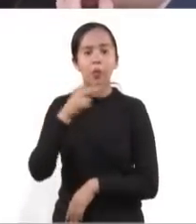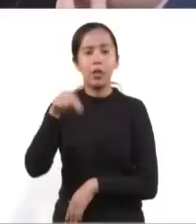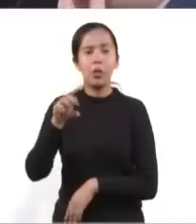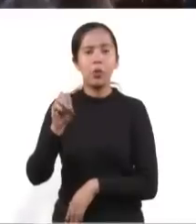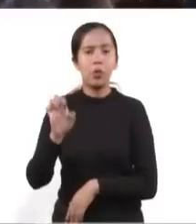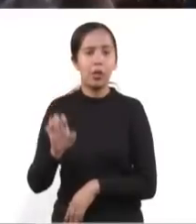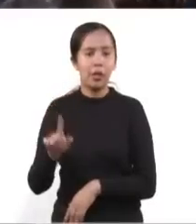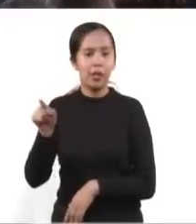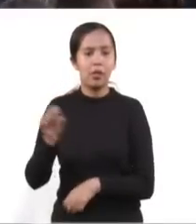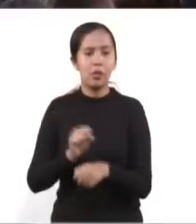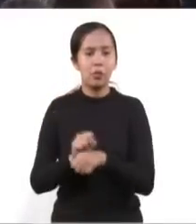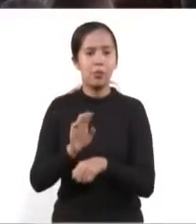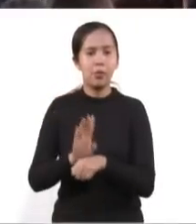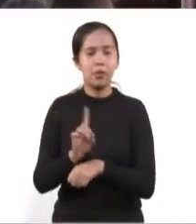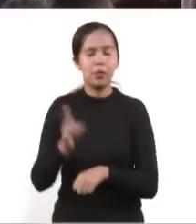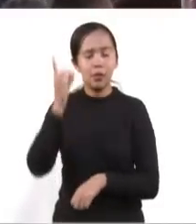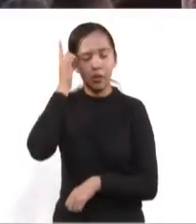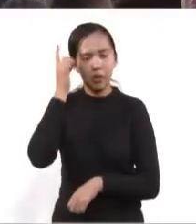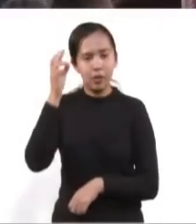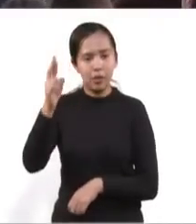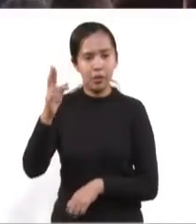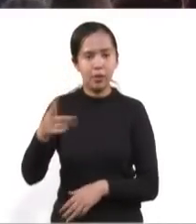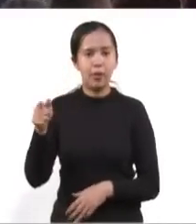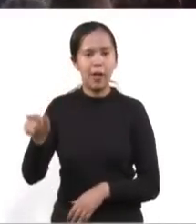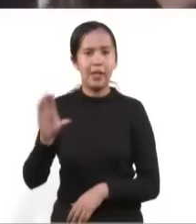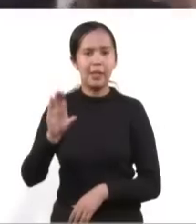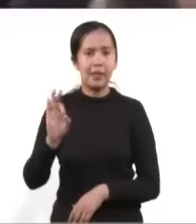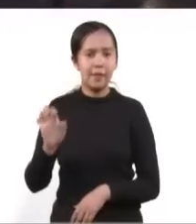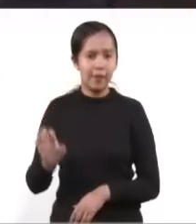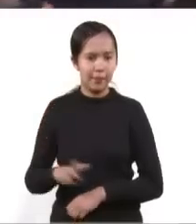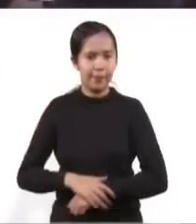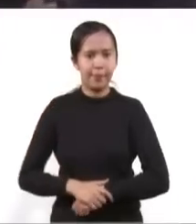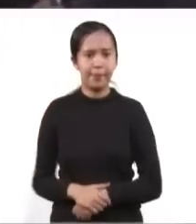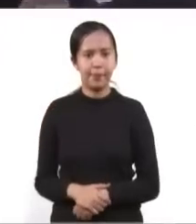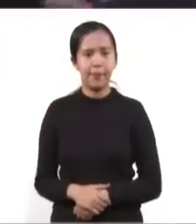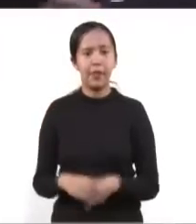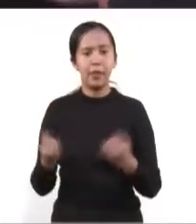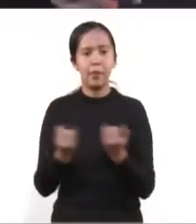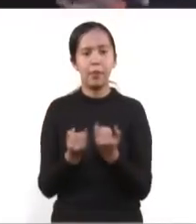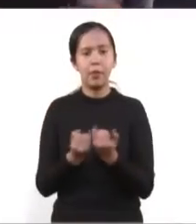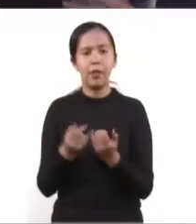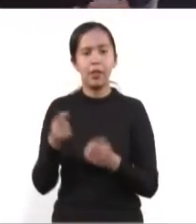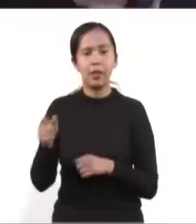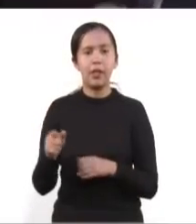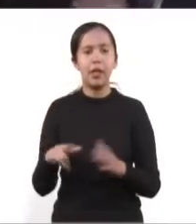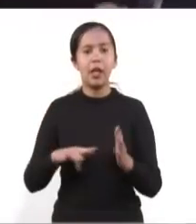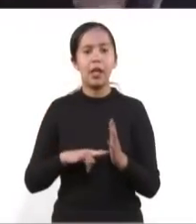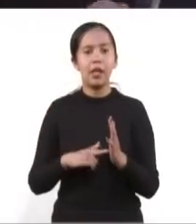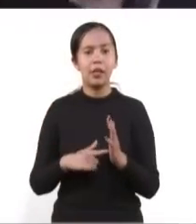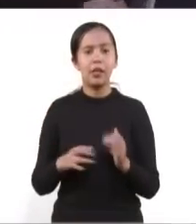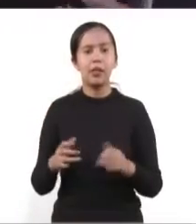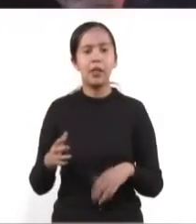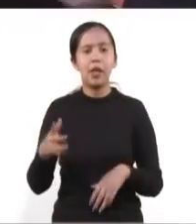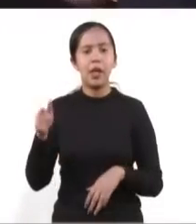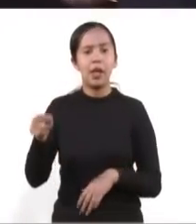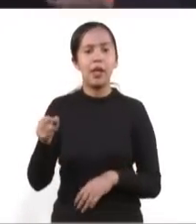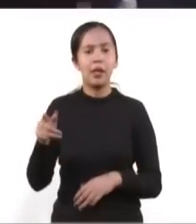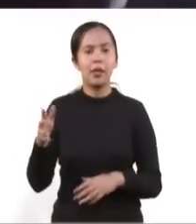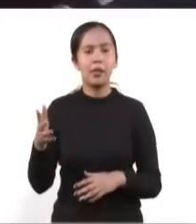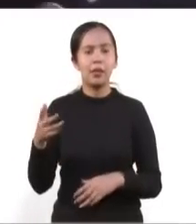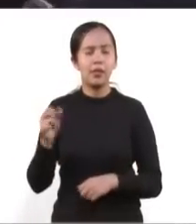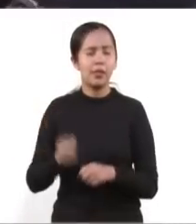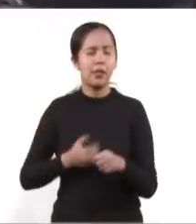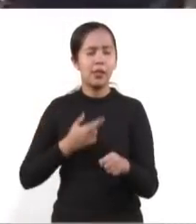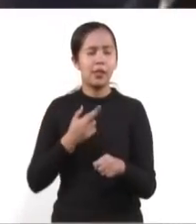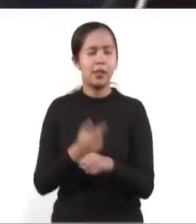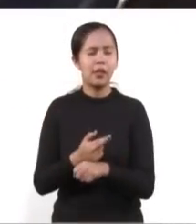Silva, subdirector de Transmisión de la Comisión Federal de Electricidad. Al ingeniero Fernando Espino Arévalo, secretario